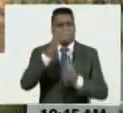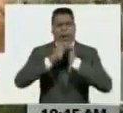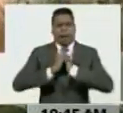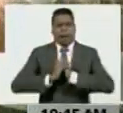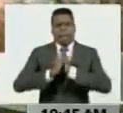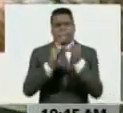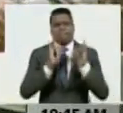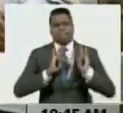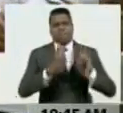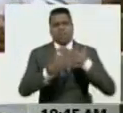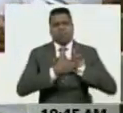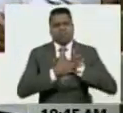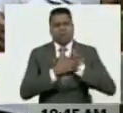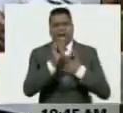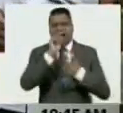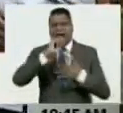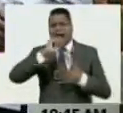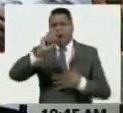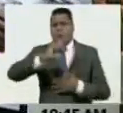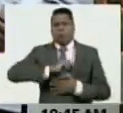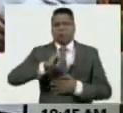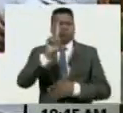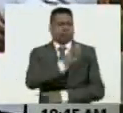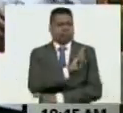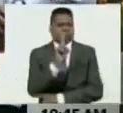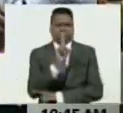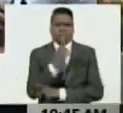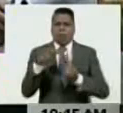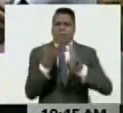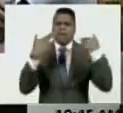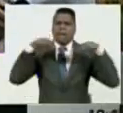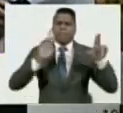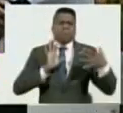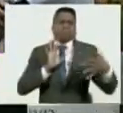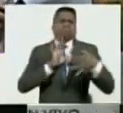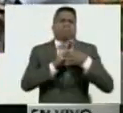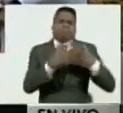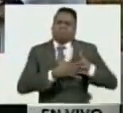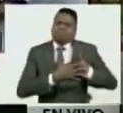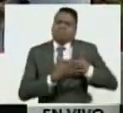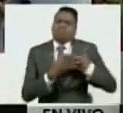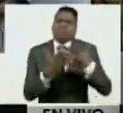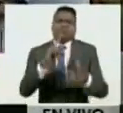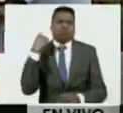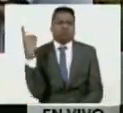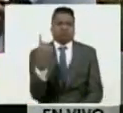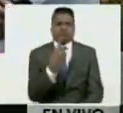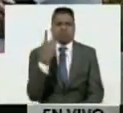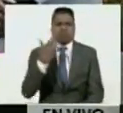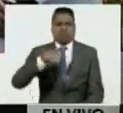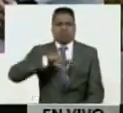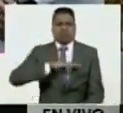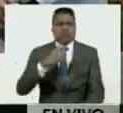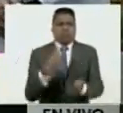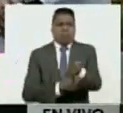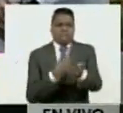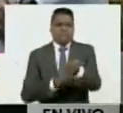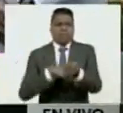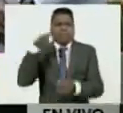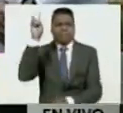odio, que reine la comprensión, la paz y la solidaridad, como somos los hermanos